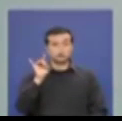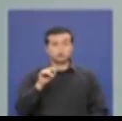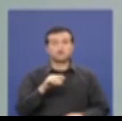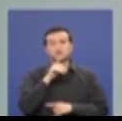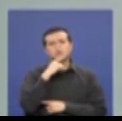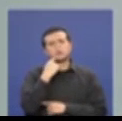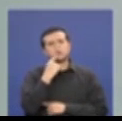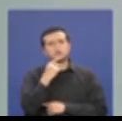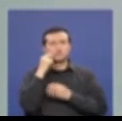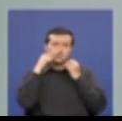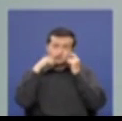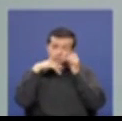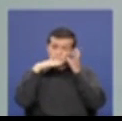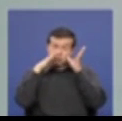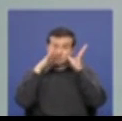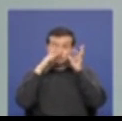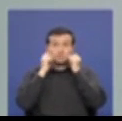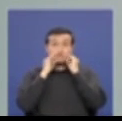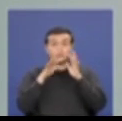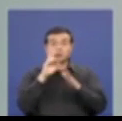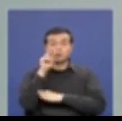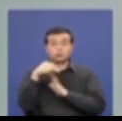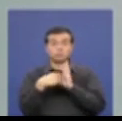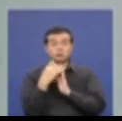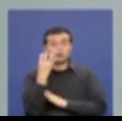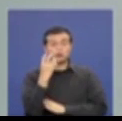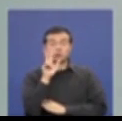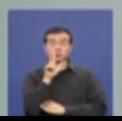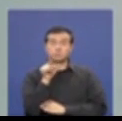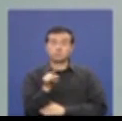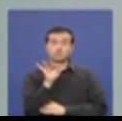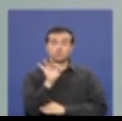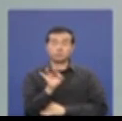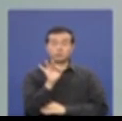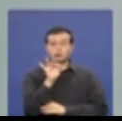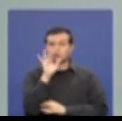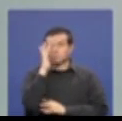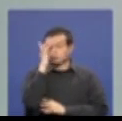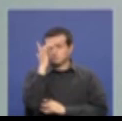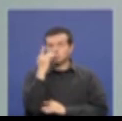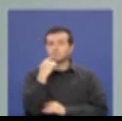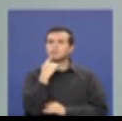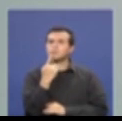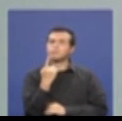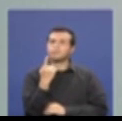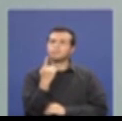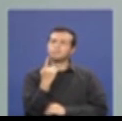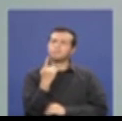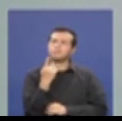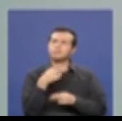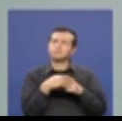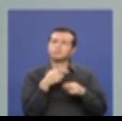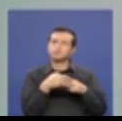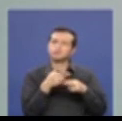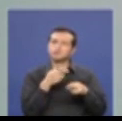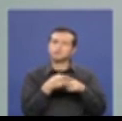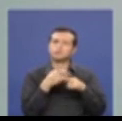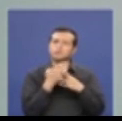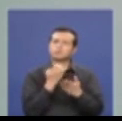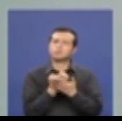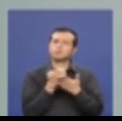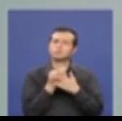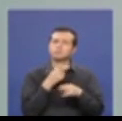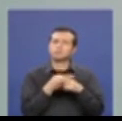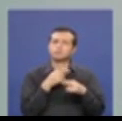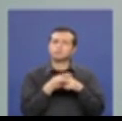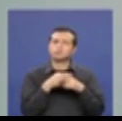4.28. Alguien dirá, septiembre 2014 fue 3.9, pero es lo que se llama en